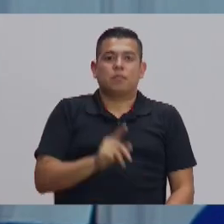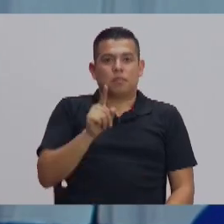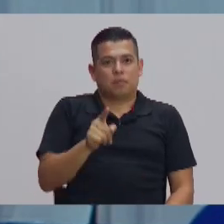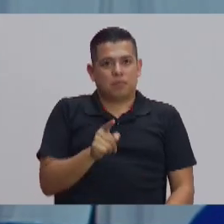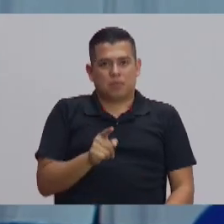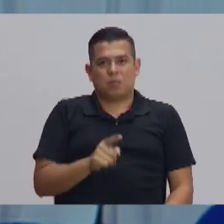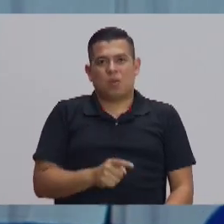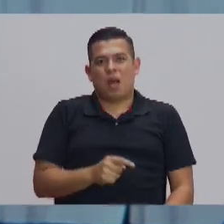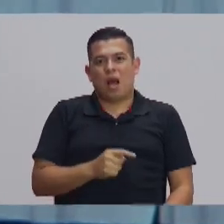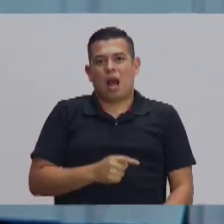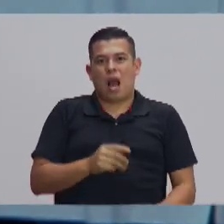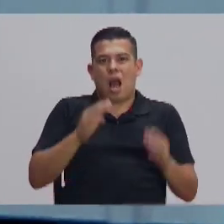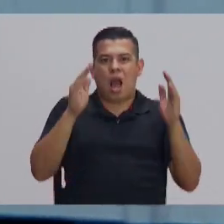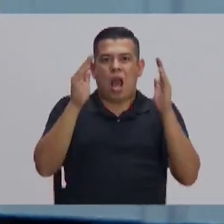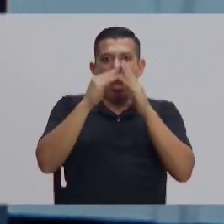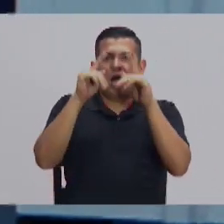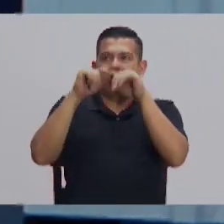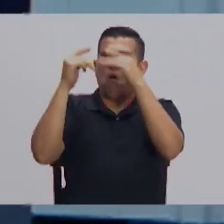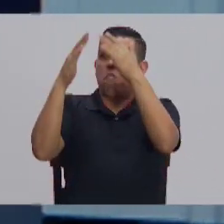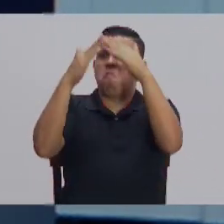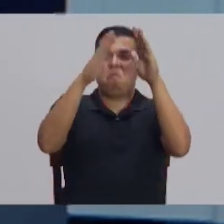déjate de religiosidad